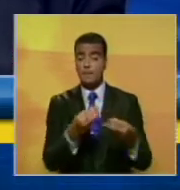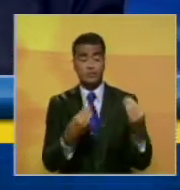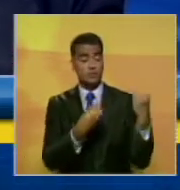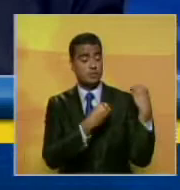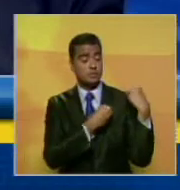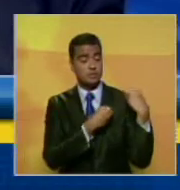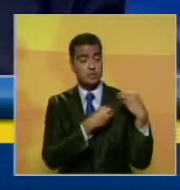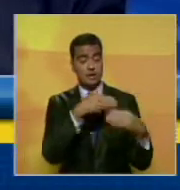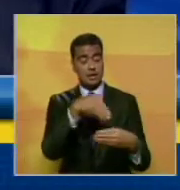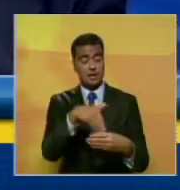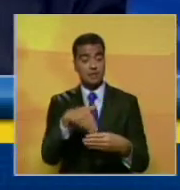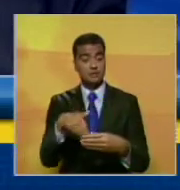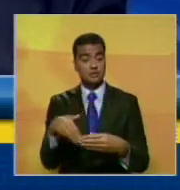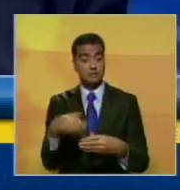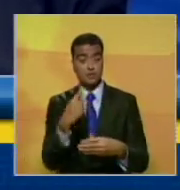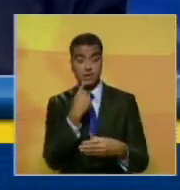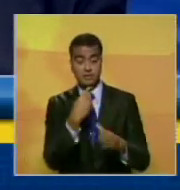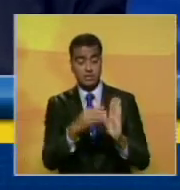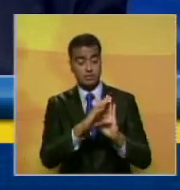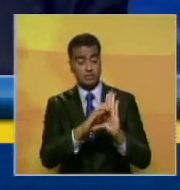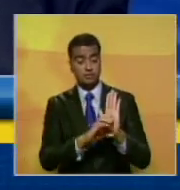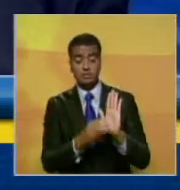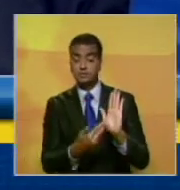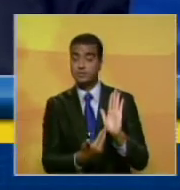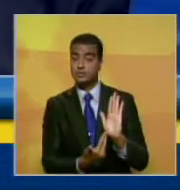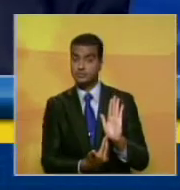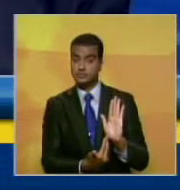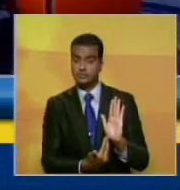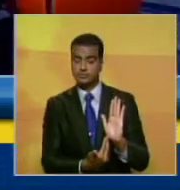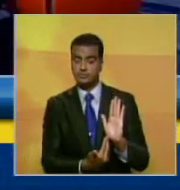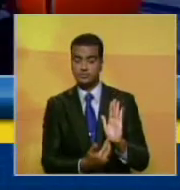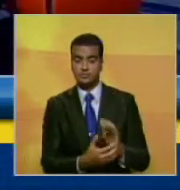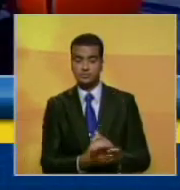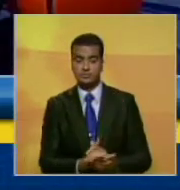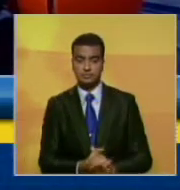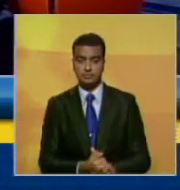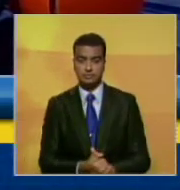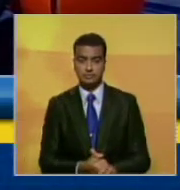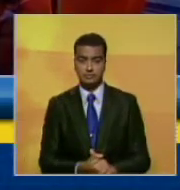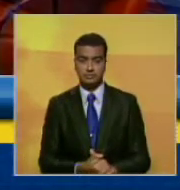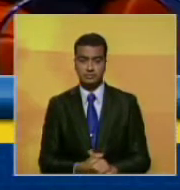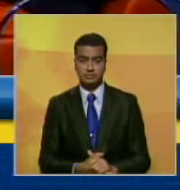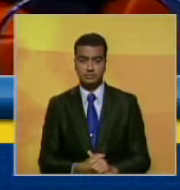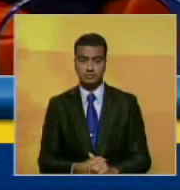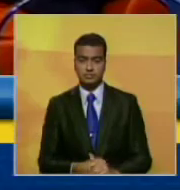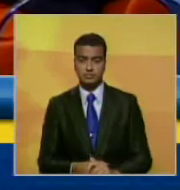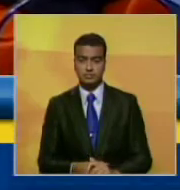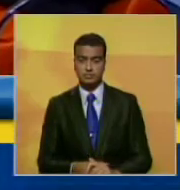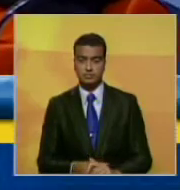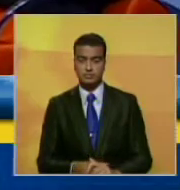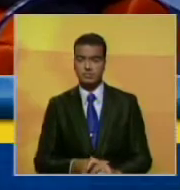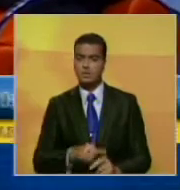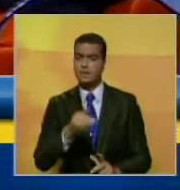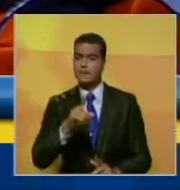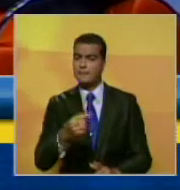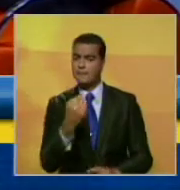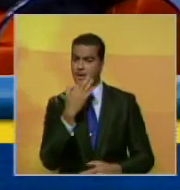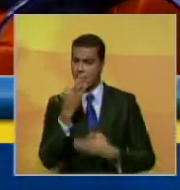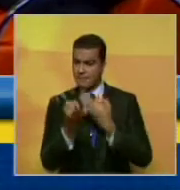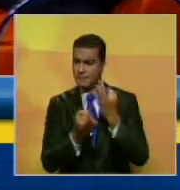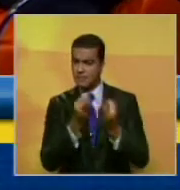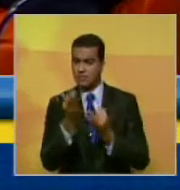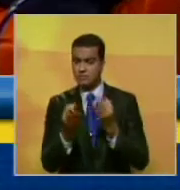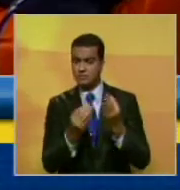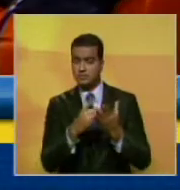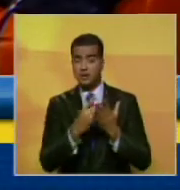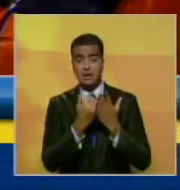competentes, electos de acuerdo a la Constitución de la República Bolivariana de Venezuela. Gaviria se refirió a la medida